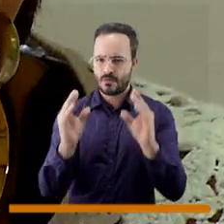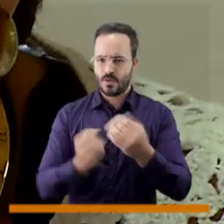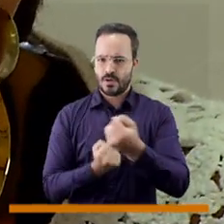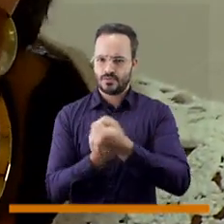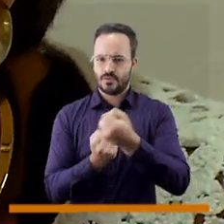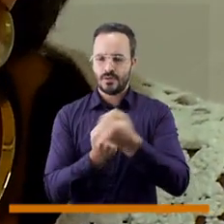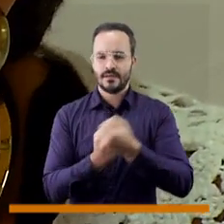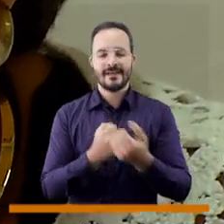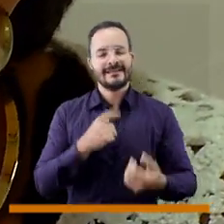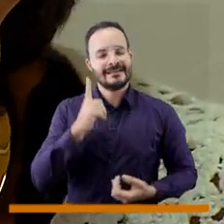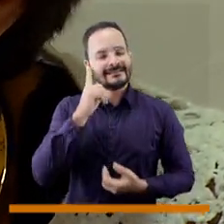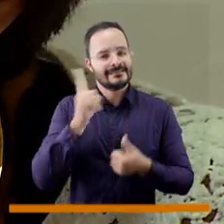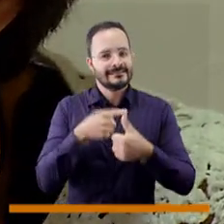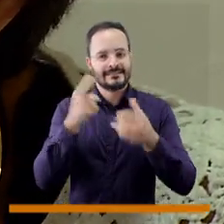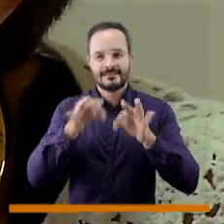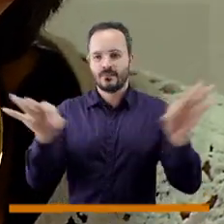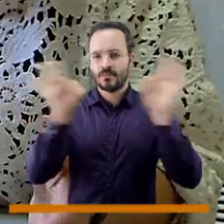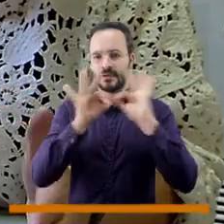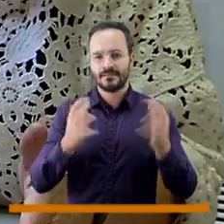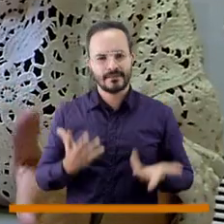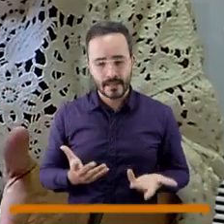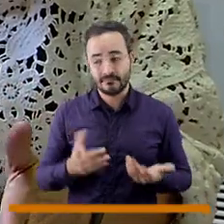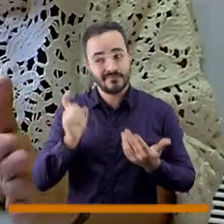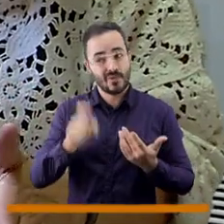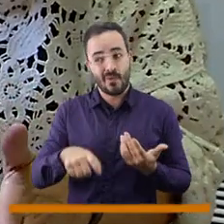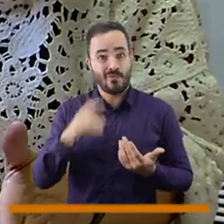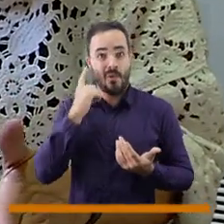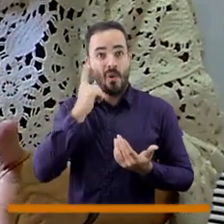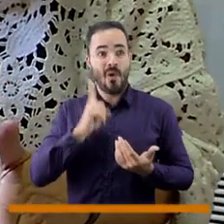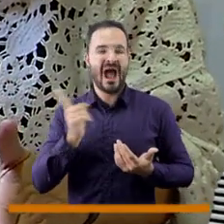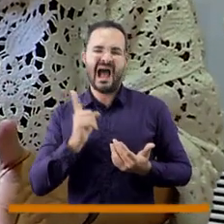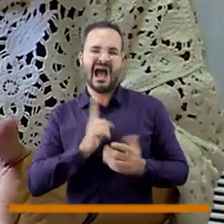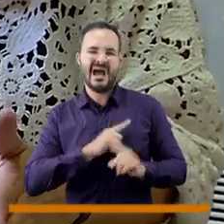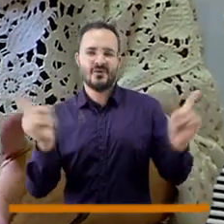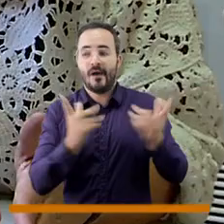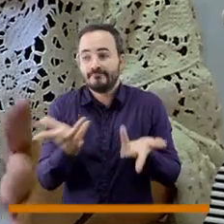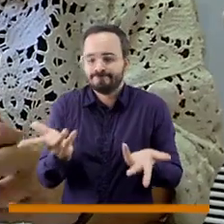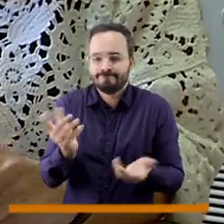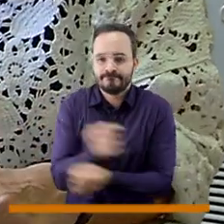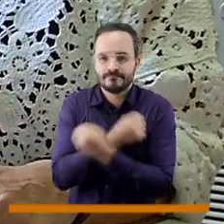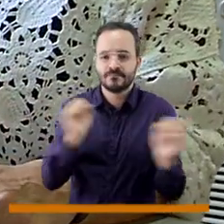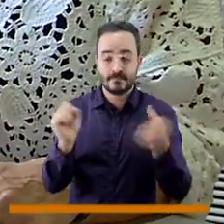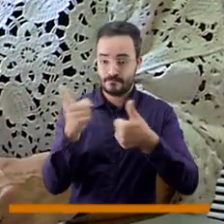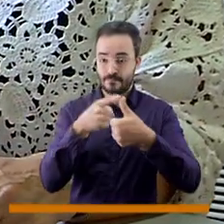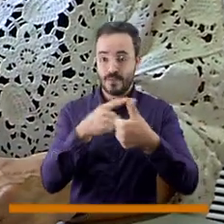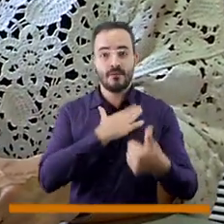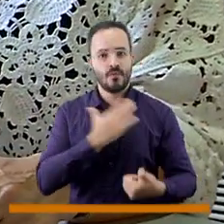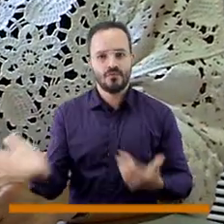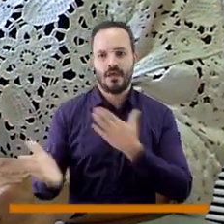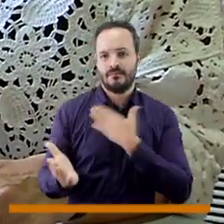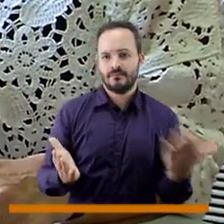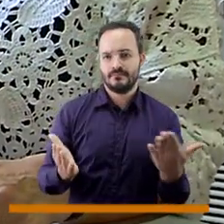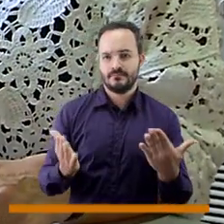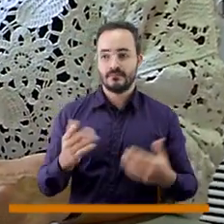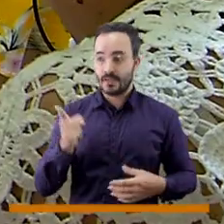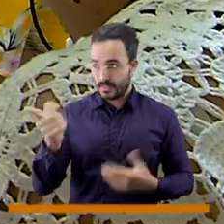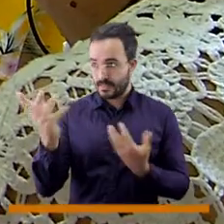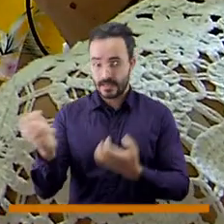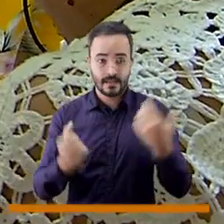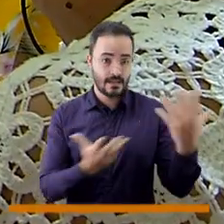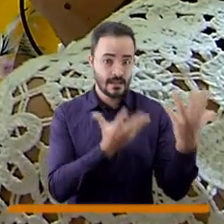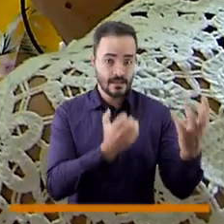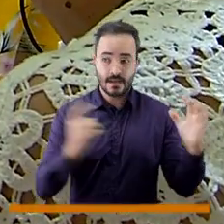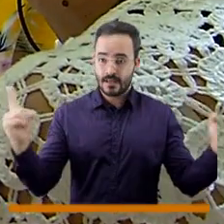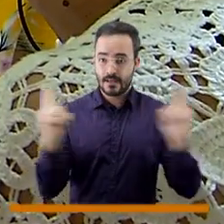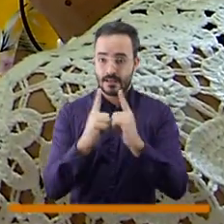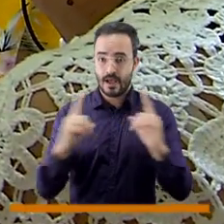cumplirse. El primero de ellos, la voluntad de las partes para poder acercarse a conversar acerca de aquel conflicto